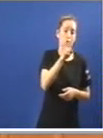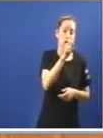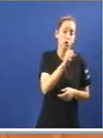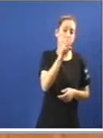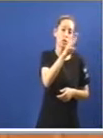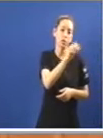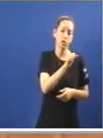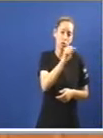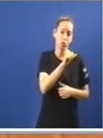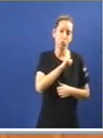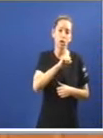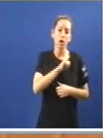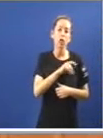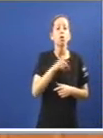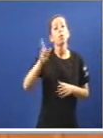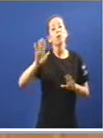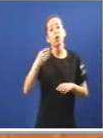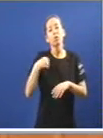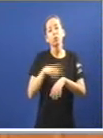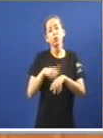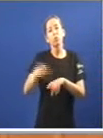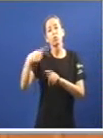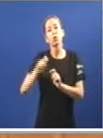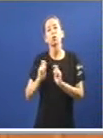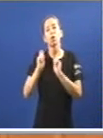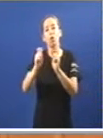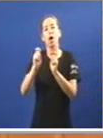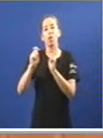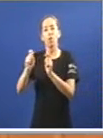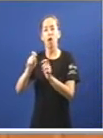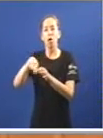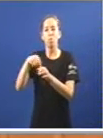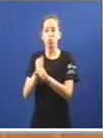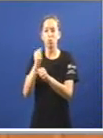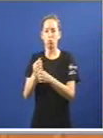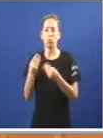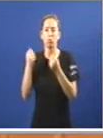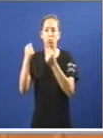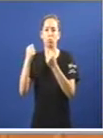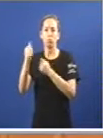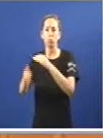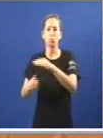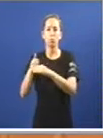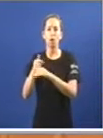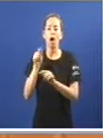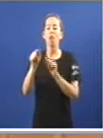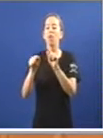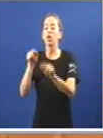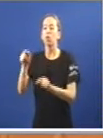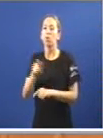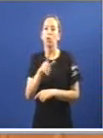ustedes designan altos cargos a dedo y me entre esas personas morenos servicios los que entraron para curar